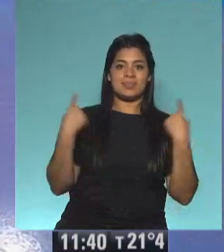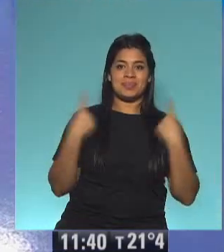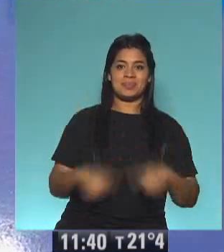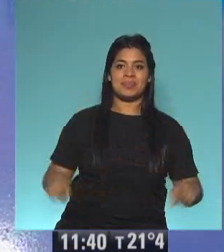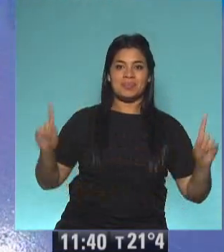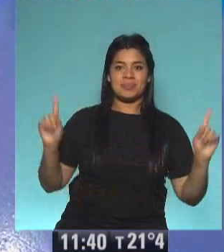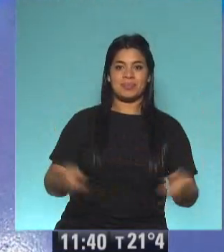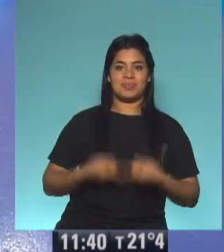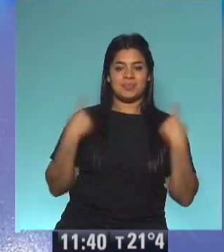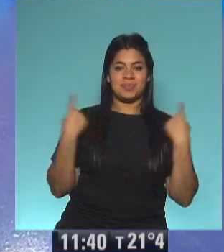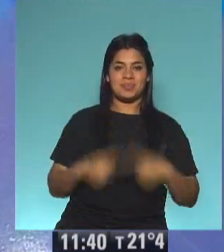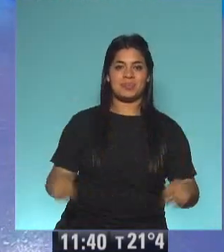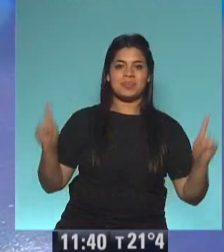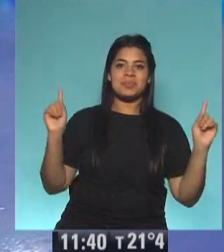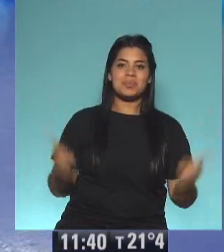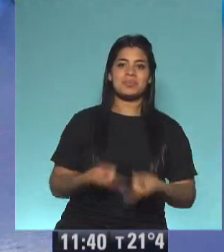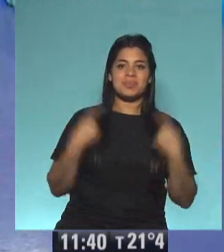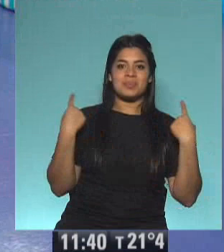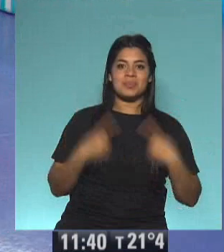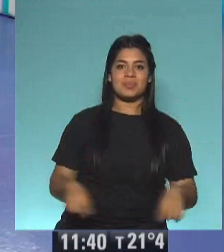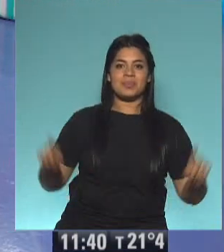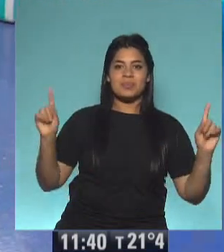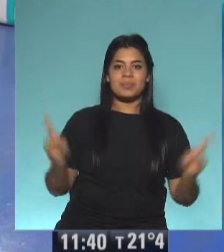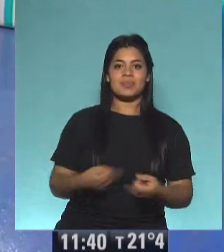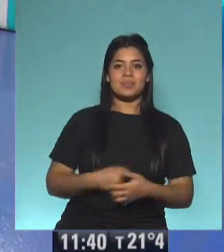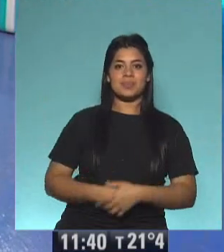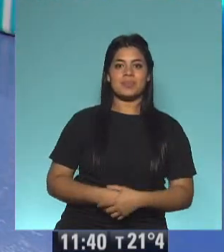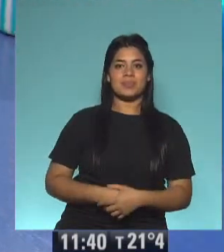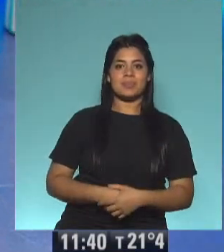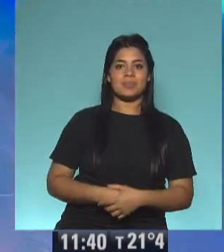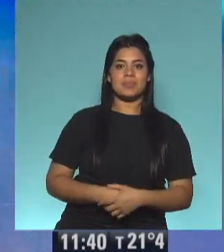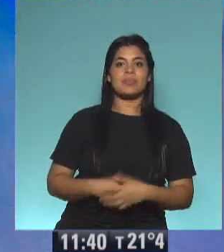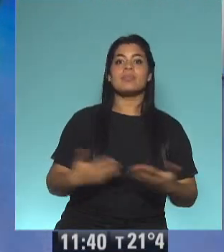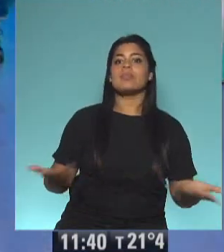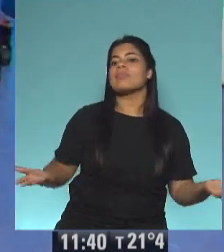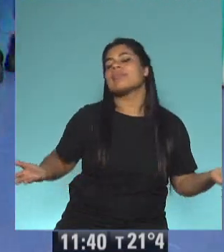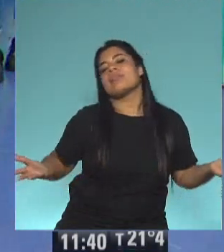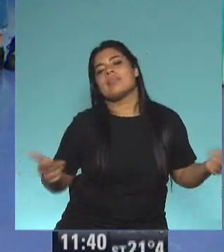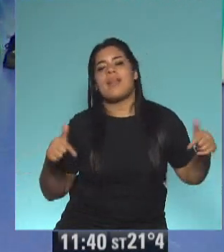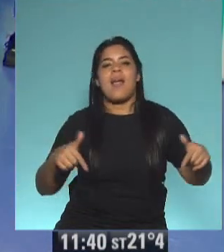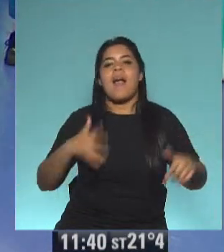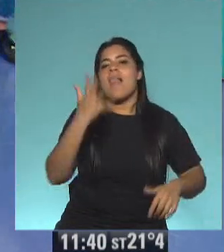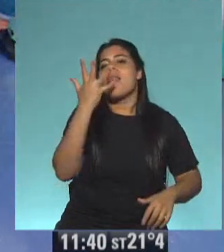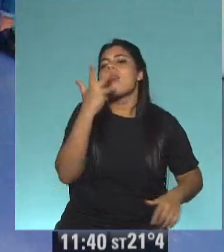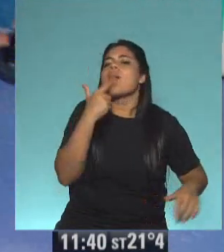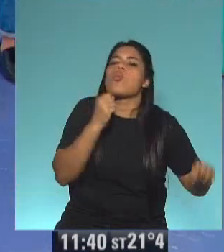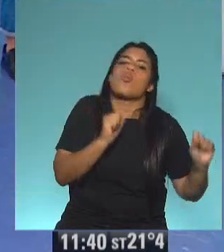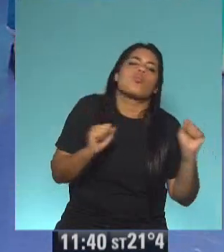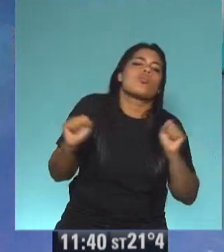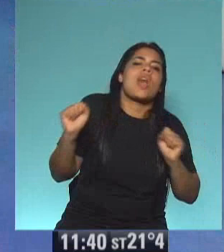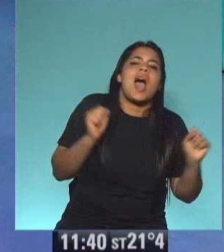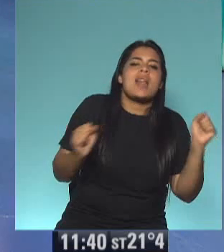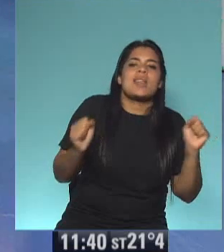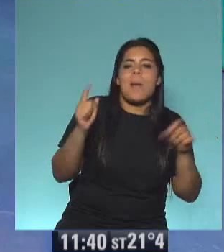Ahí está. A ver qué nos podemos poner para esta canción. ¿A quién no le gustaría cuando llega